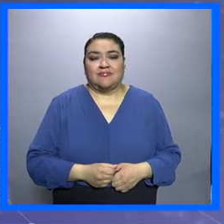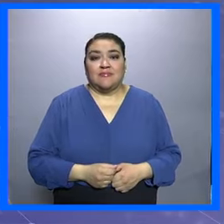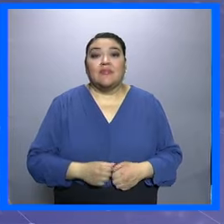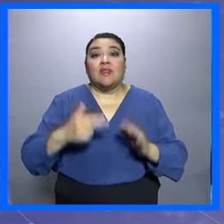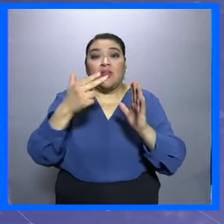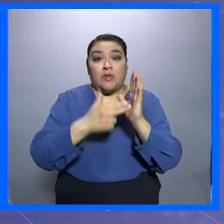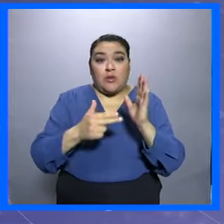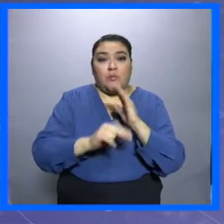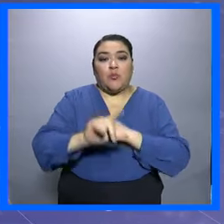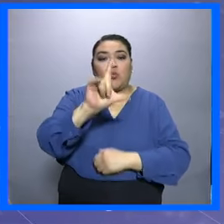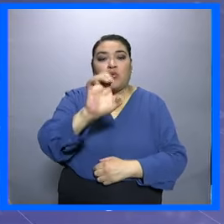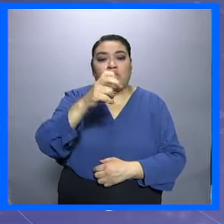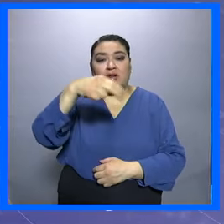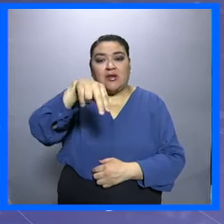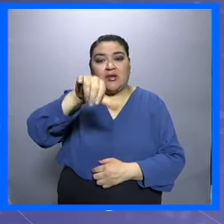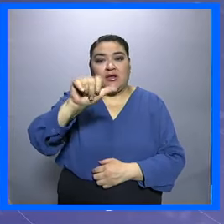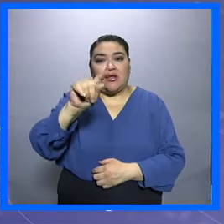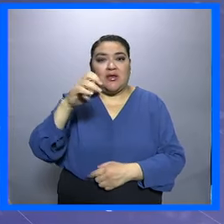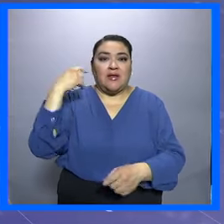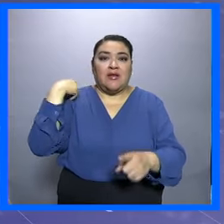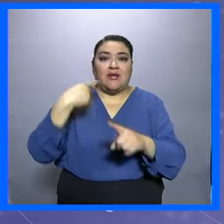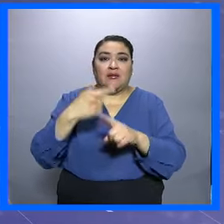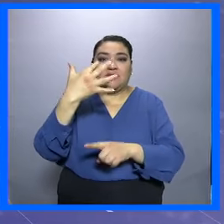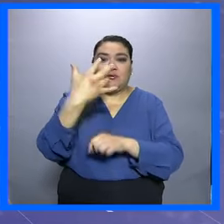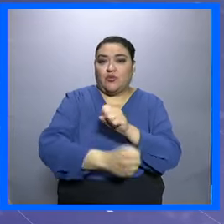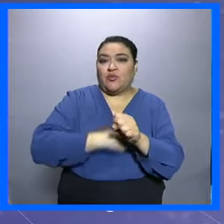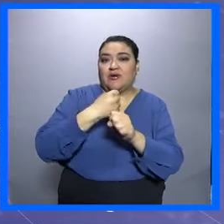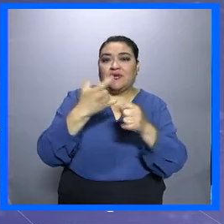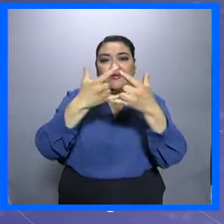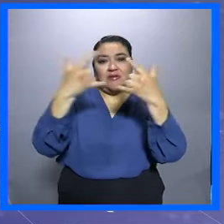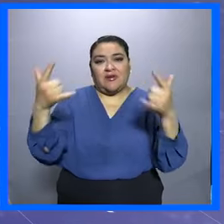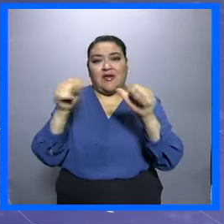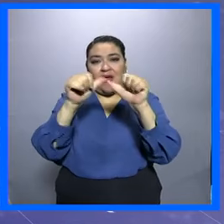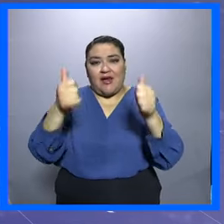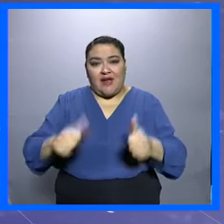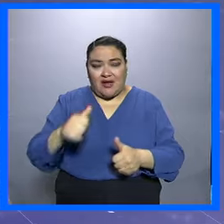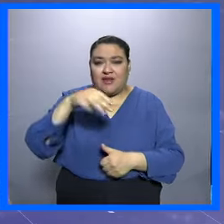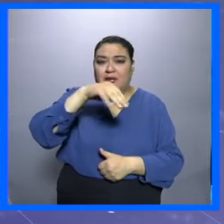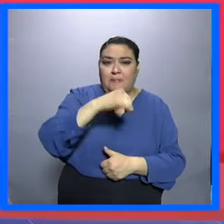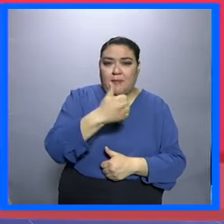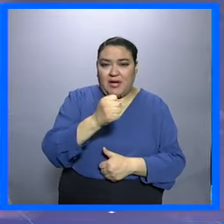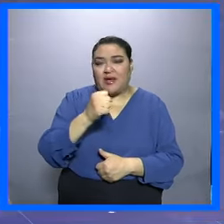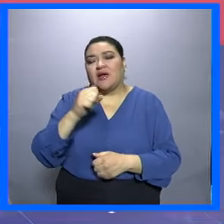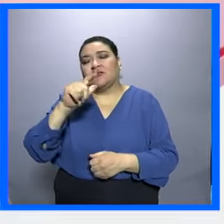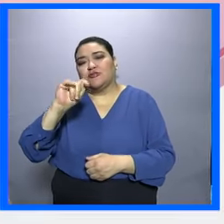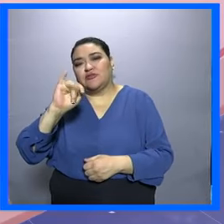Taller Leñateros, medio siglo de crear libros, cuentos y arte maya, Tzotzil y Celtal.